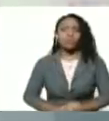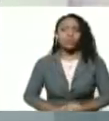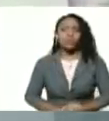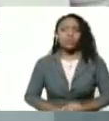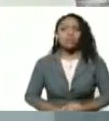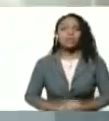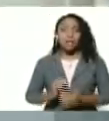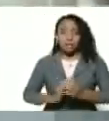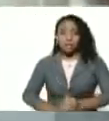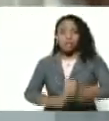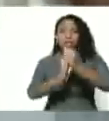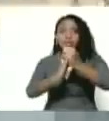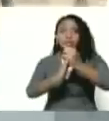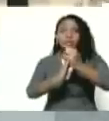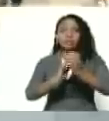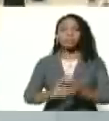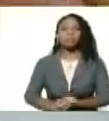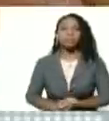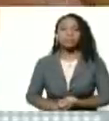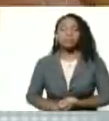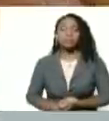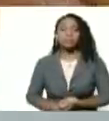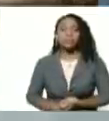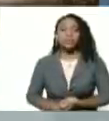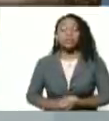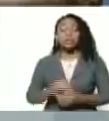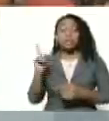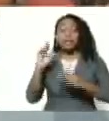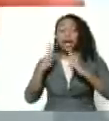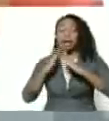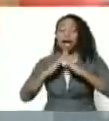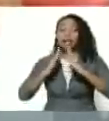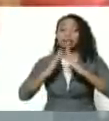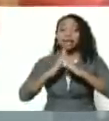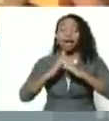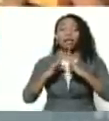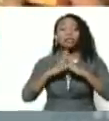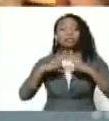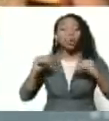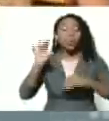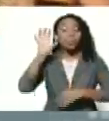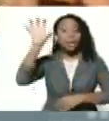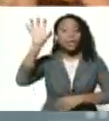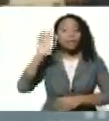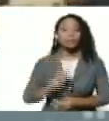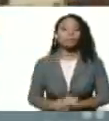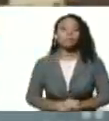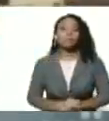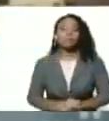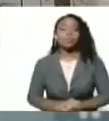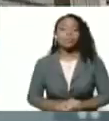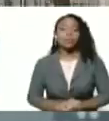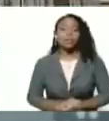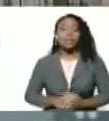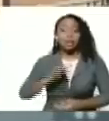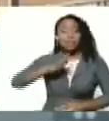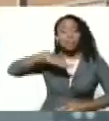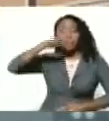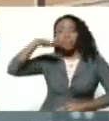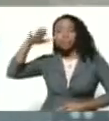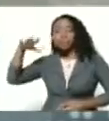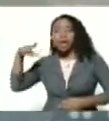de lideresas, de líderes desde el hogar en todo el país, que han pintado un